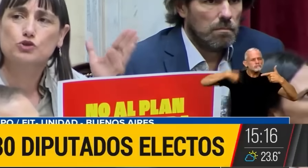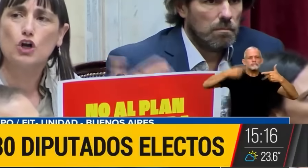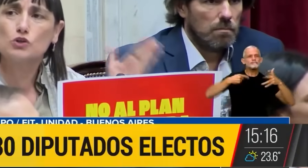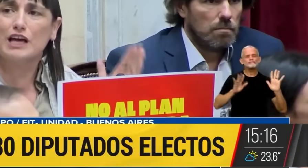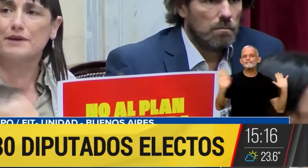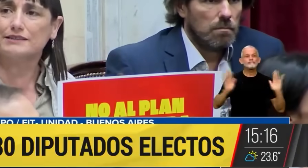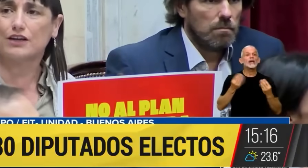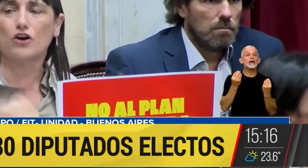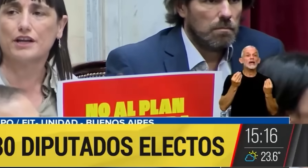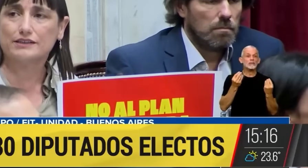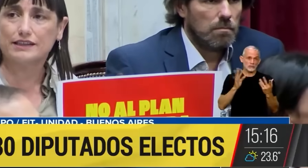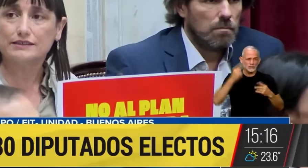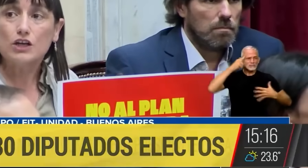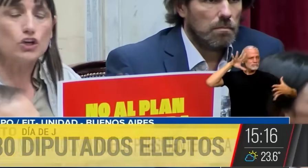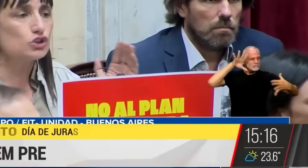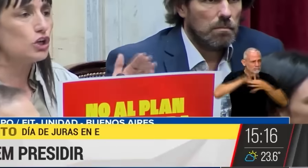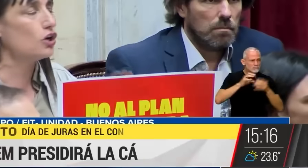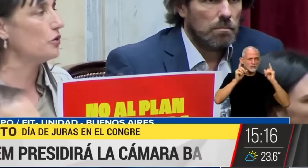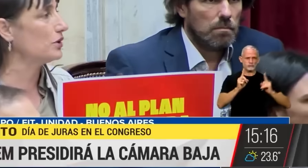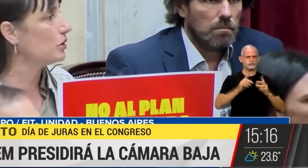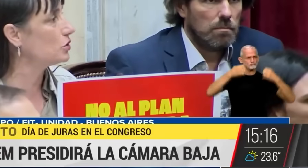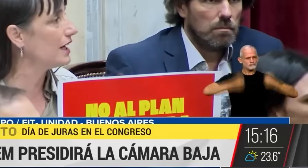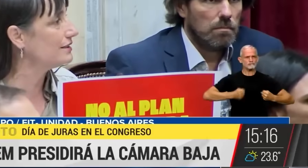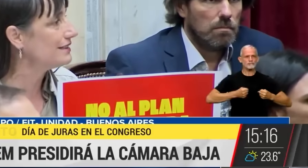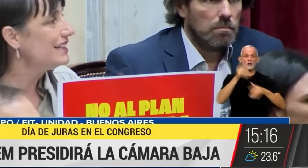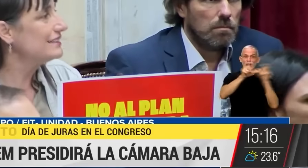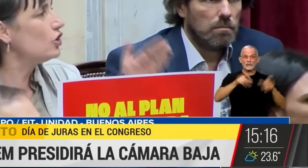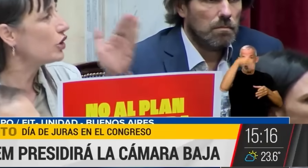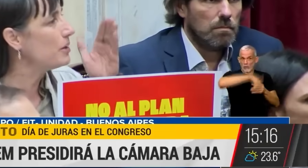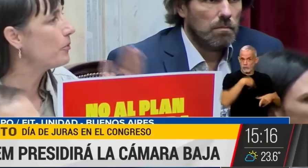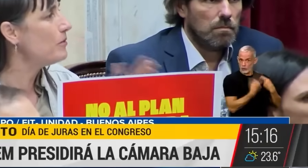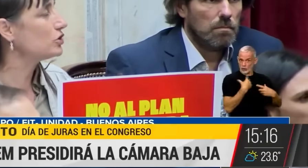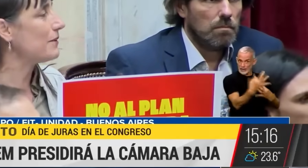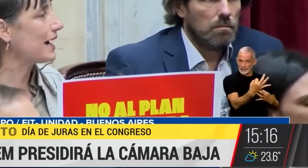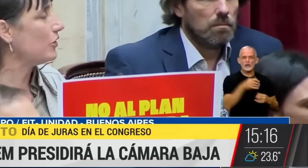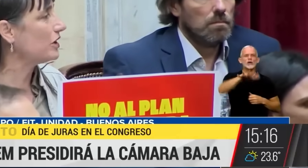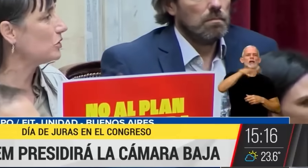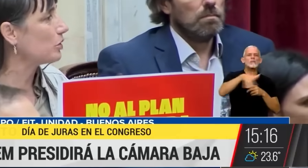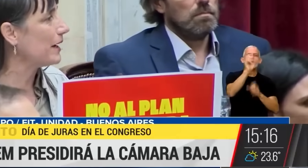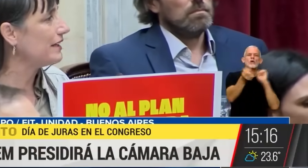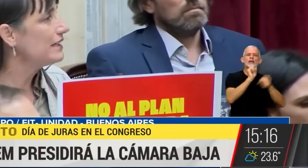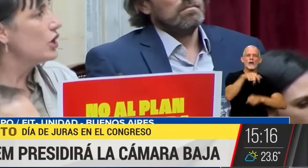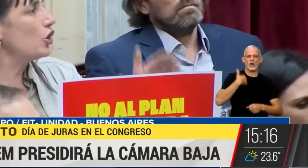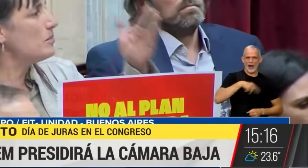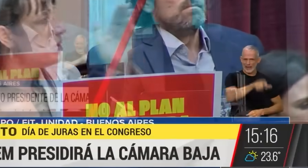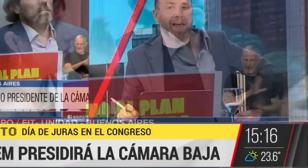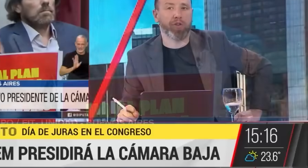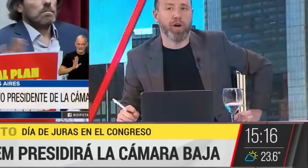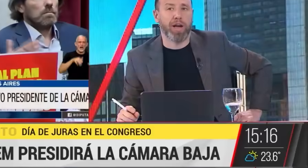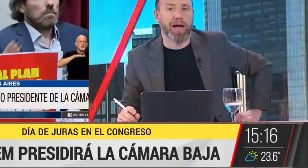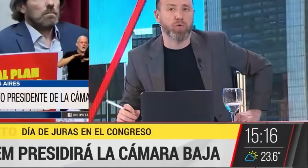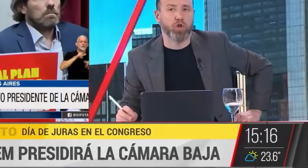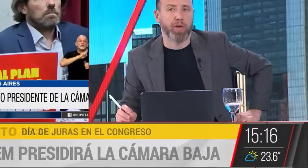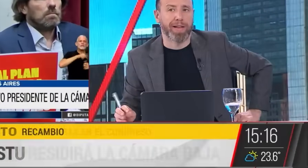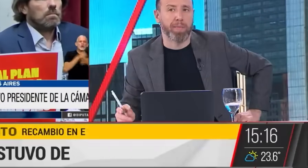ser absolutamente coherentes, no solo con nuestros votantes, sino con el pueblo trabajador de nuestro país. La izquierda está hablando